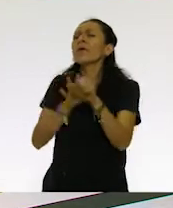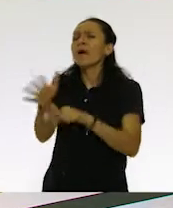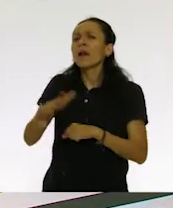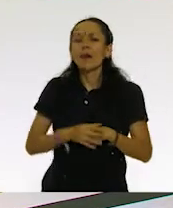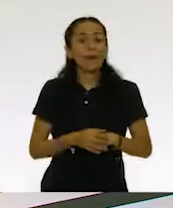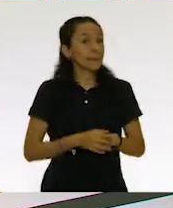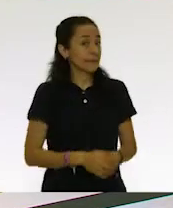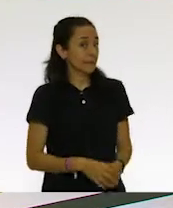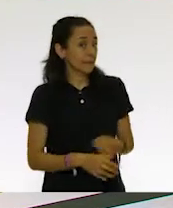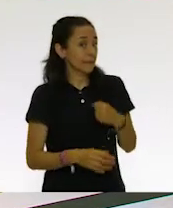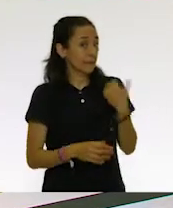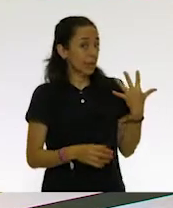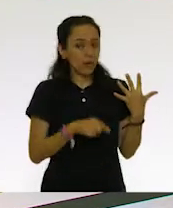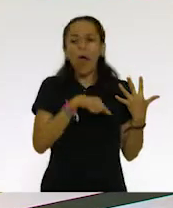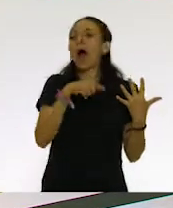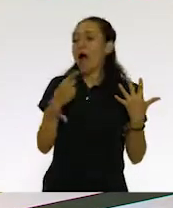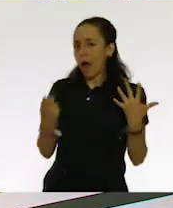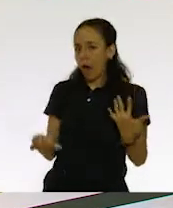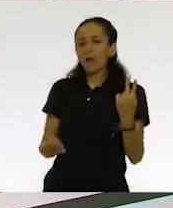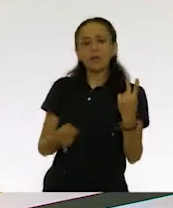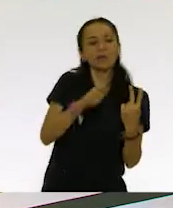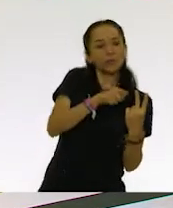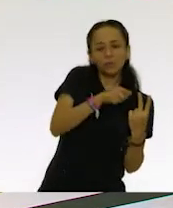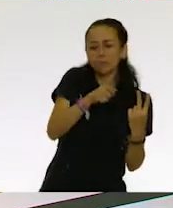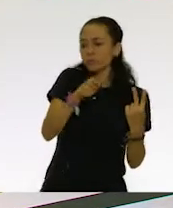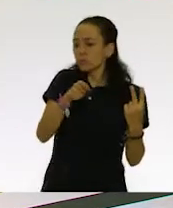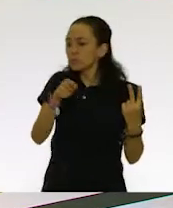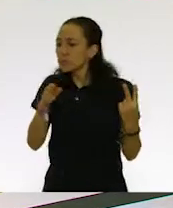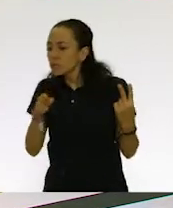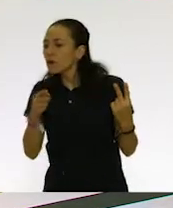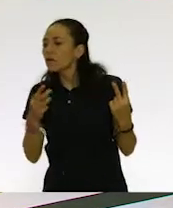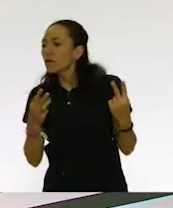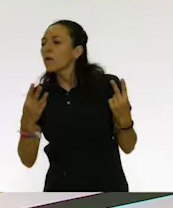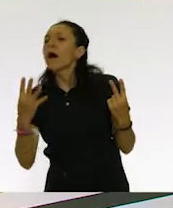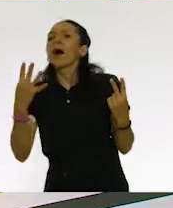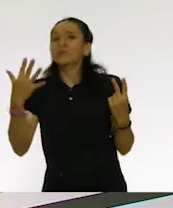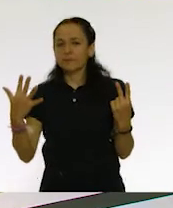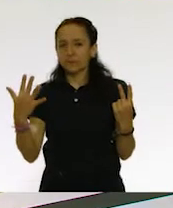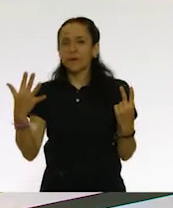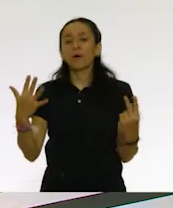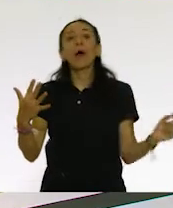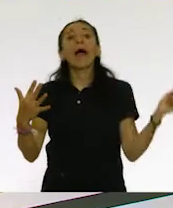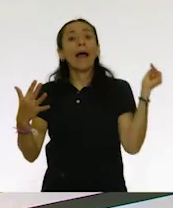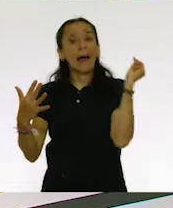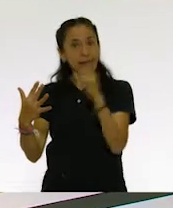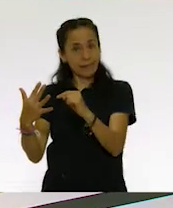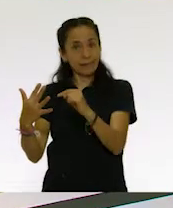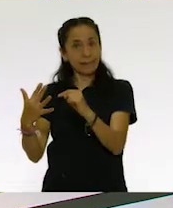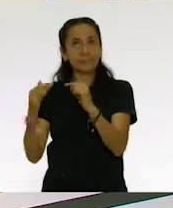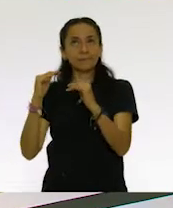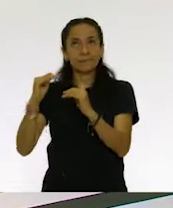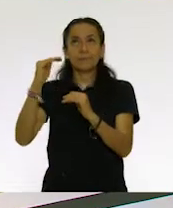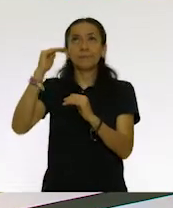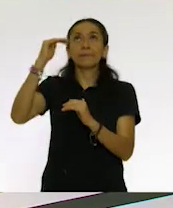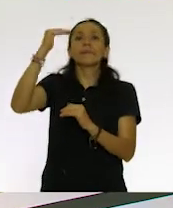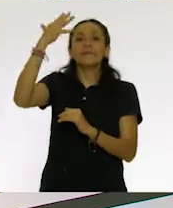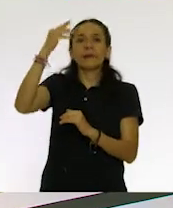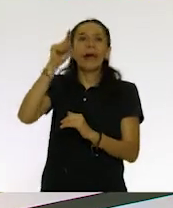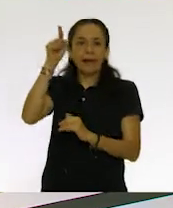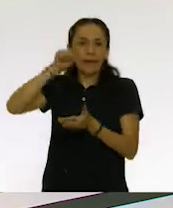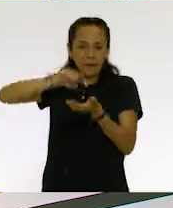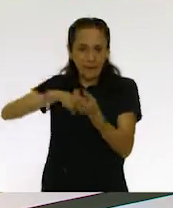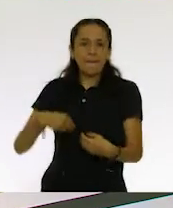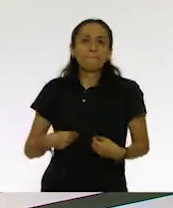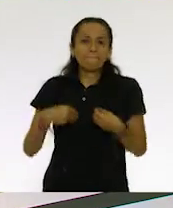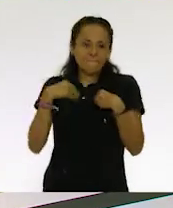el 3, el 4 y el 5. Hasta aquí es donde vive tu vecino, en el piso 5. Lo que queremos